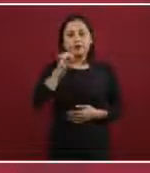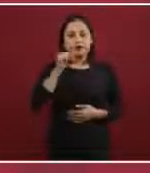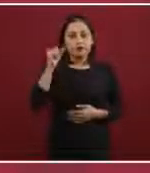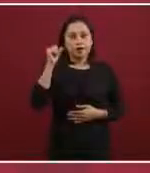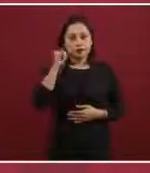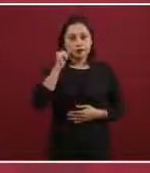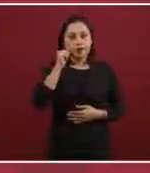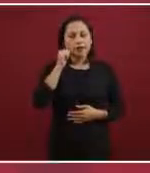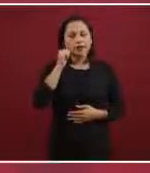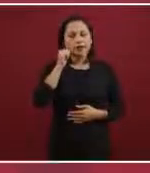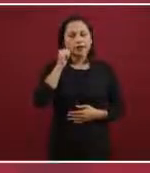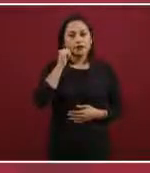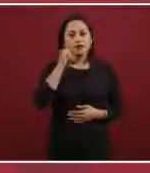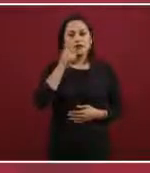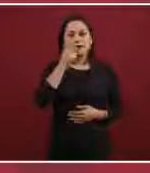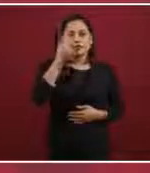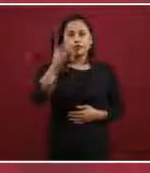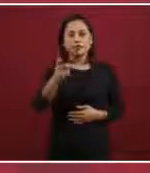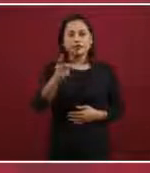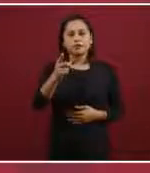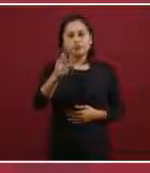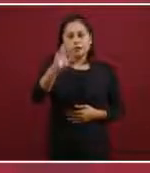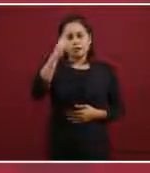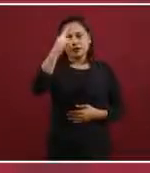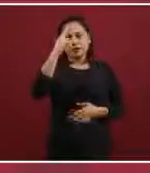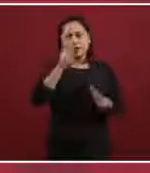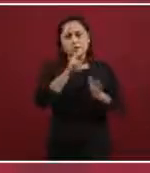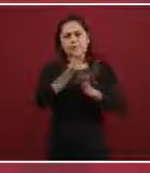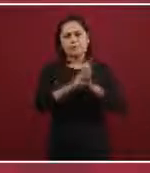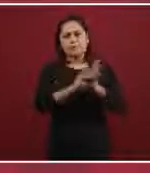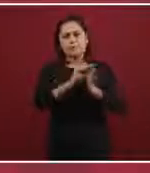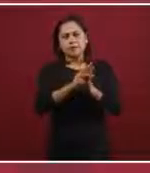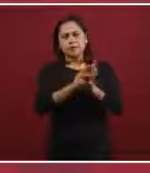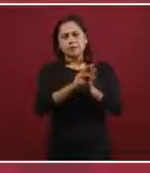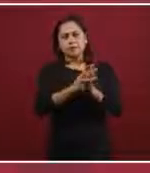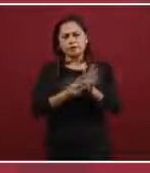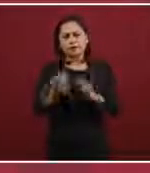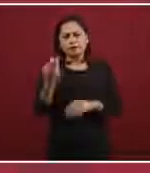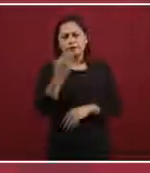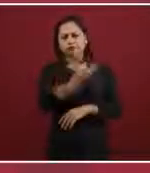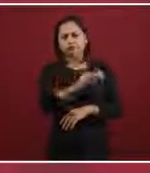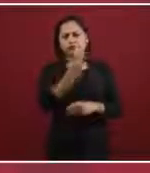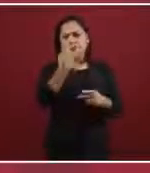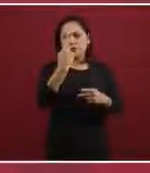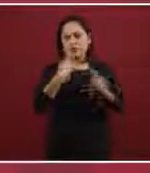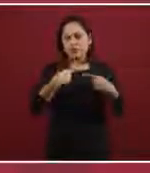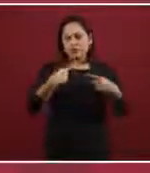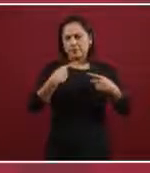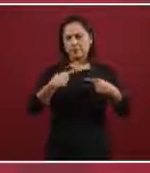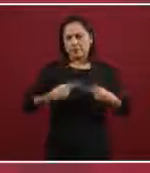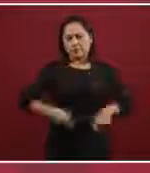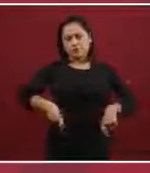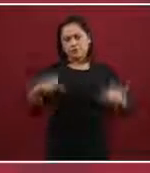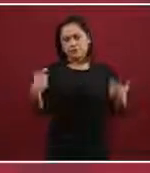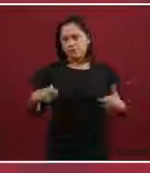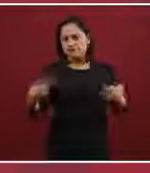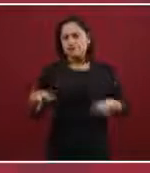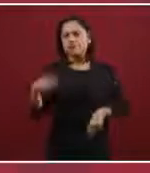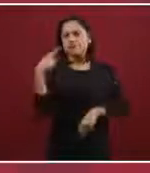sobre un vídeo de un potentado estadounidense que hace una